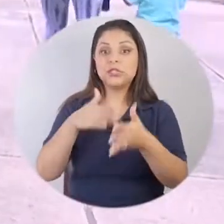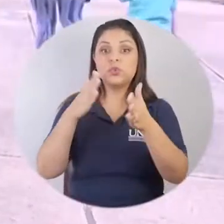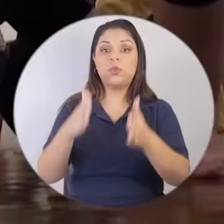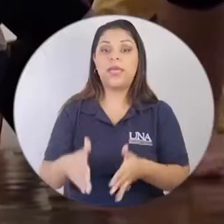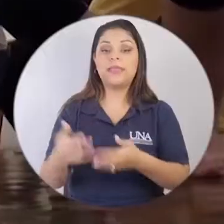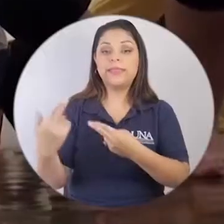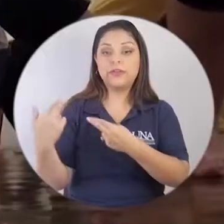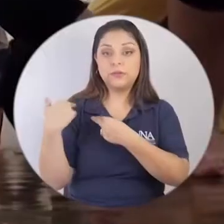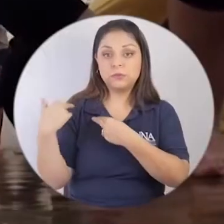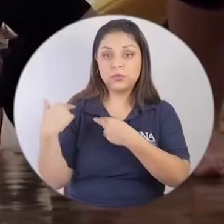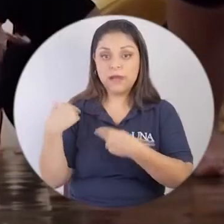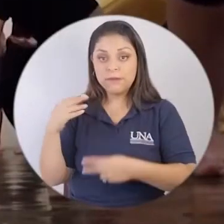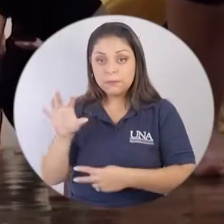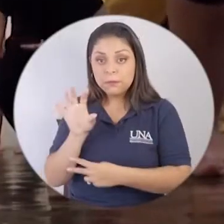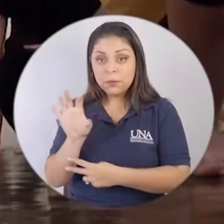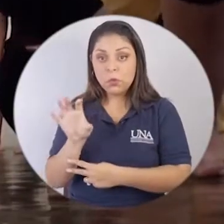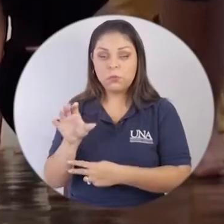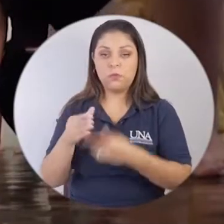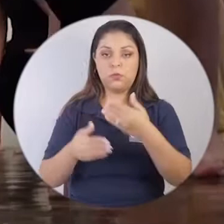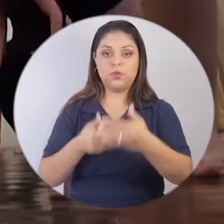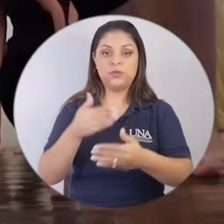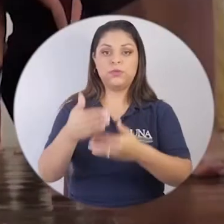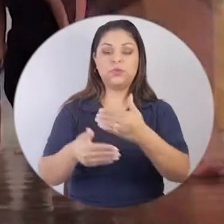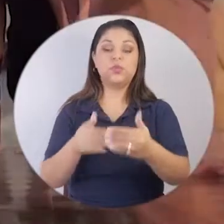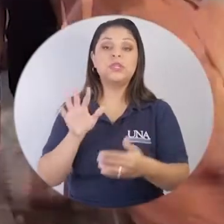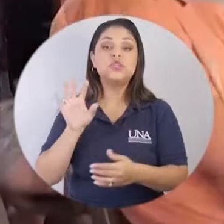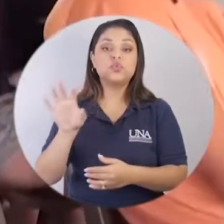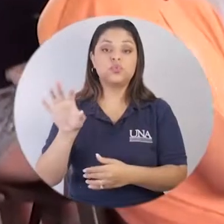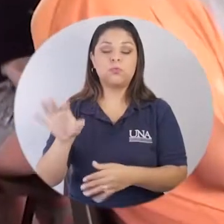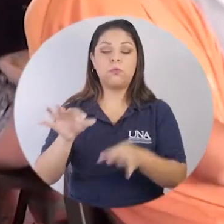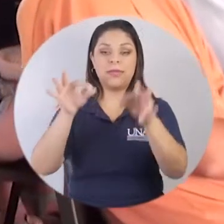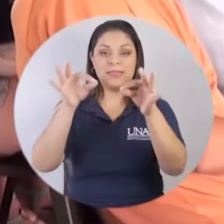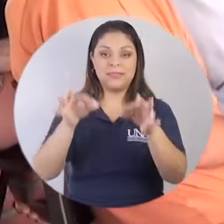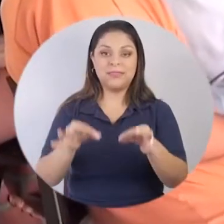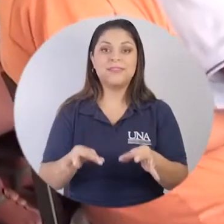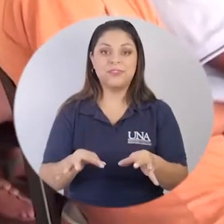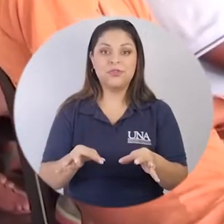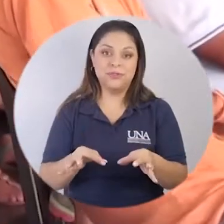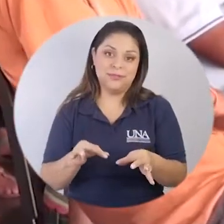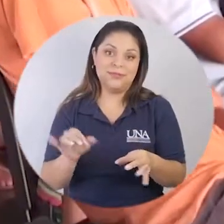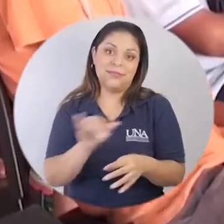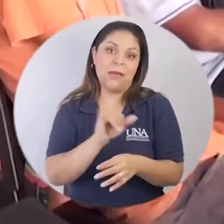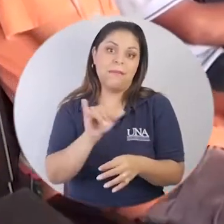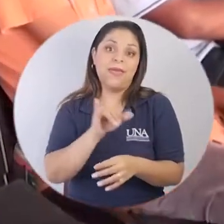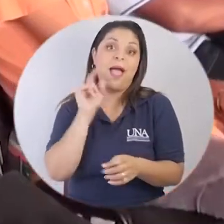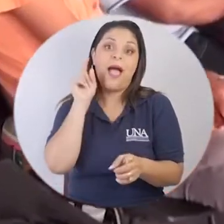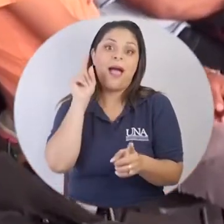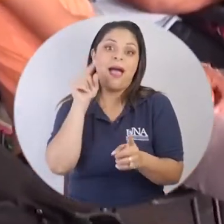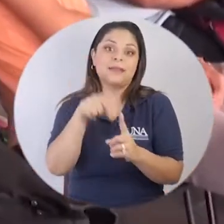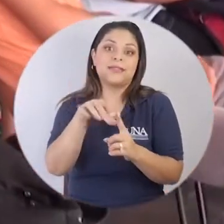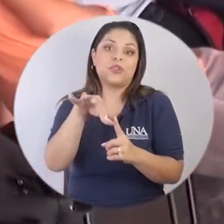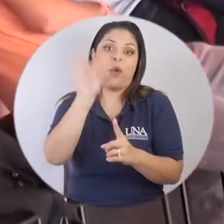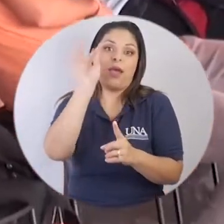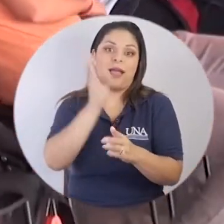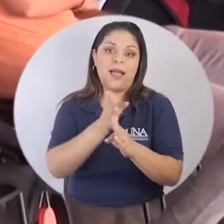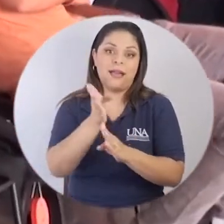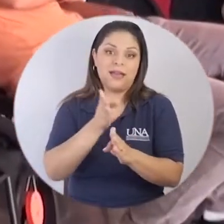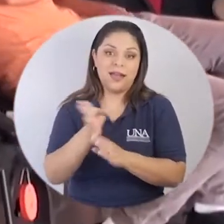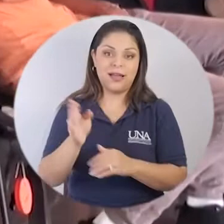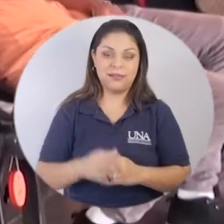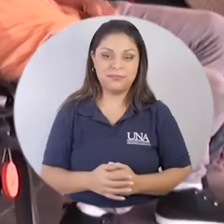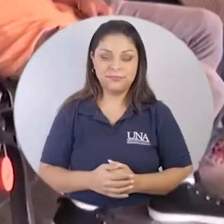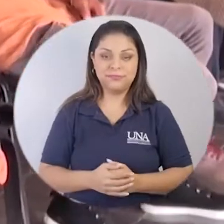estudiante responsable de su propio proceso e inclusive de las decisiones que haya tomado, por ejemplo, en la elección de carrera, ¿verdad?